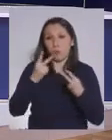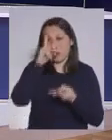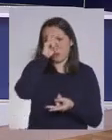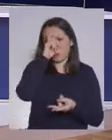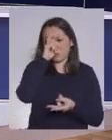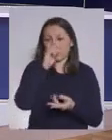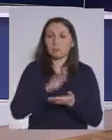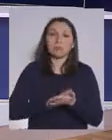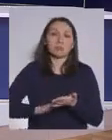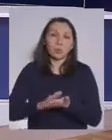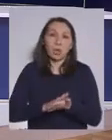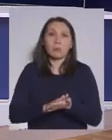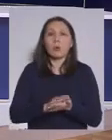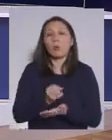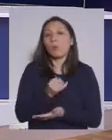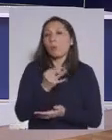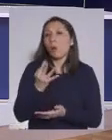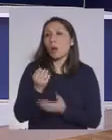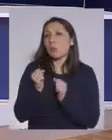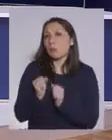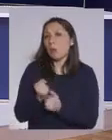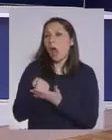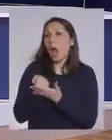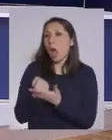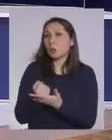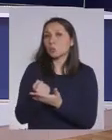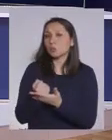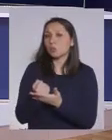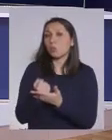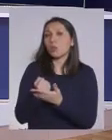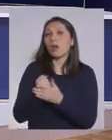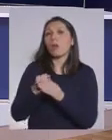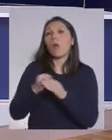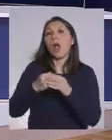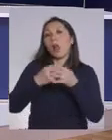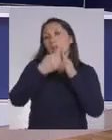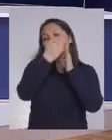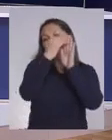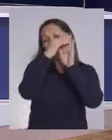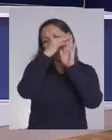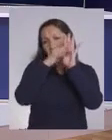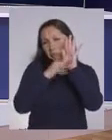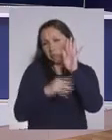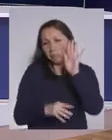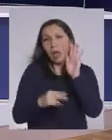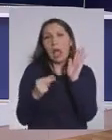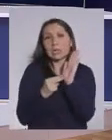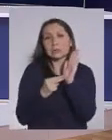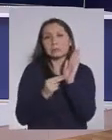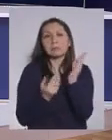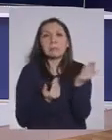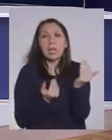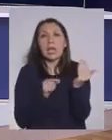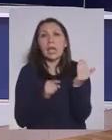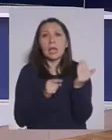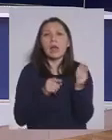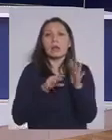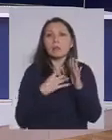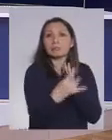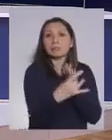esto por ejemplo cuánto podría ayudar a bajar la lista de espera en este caso pero por otro lado